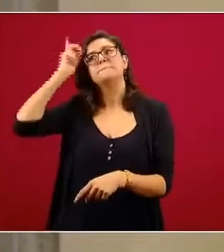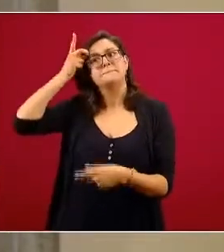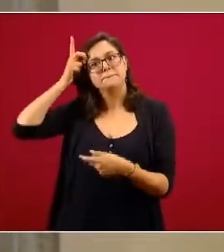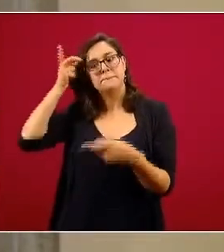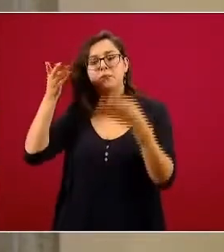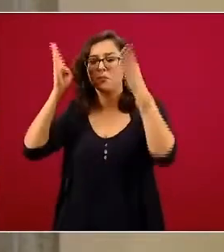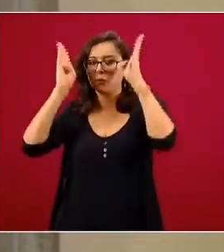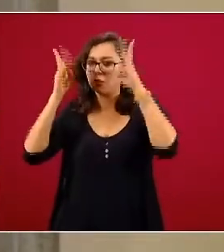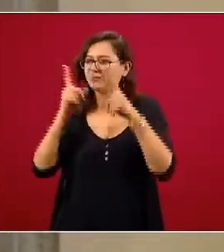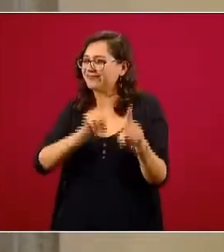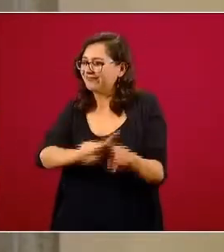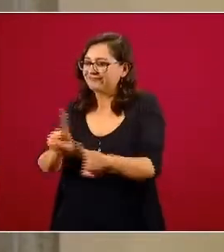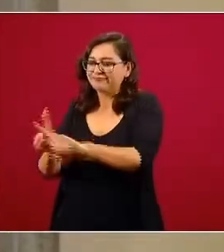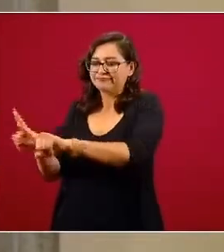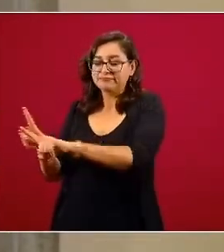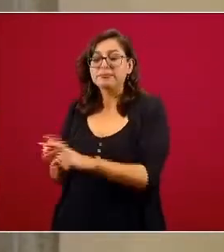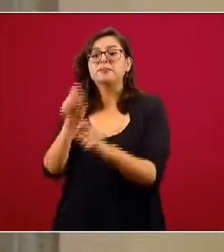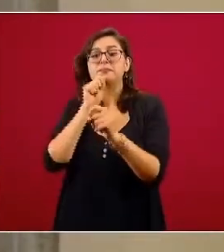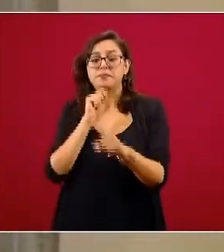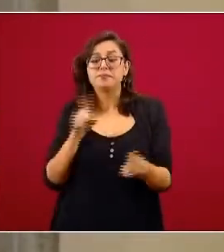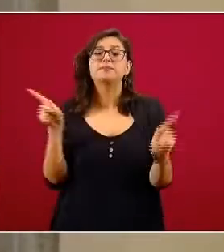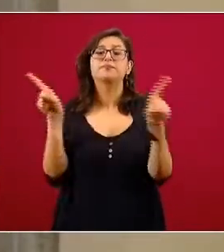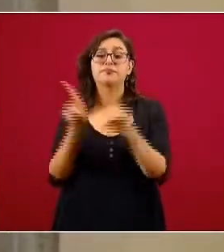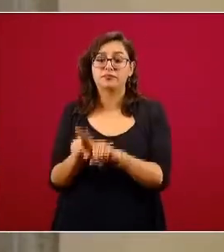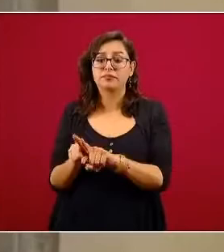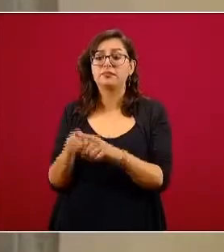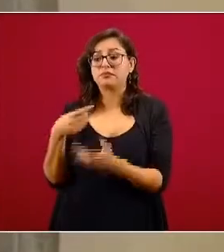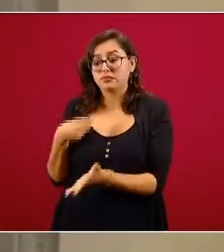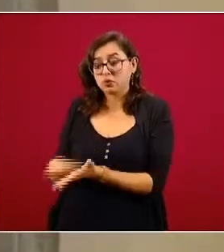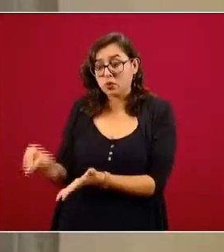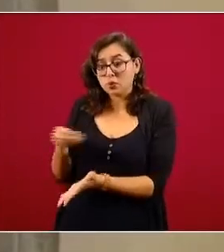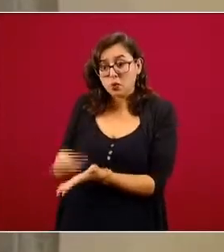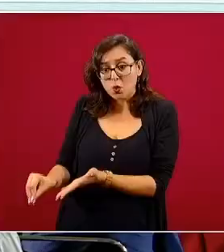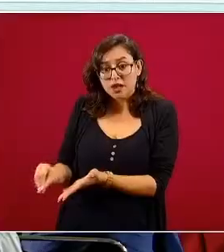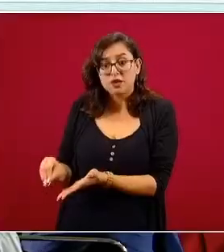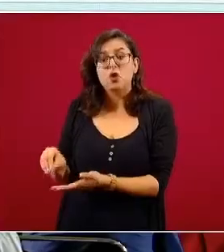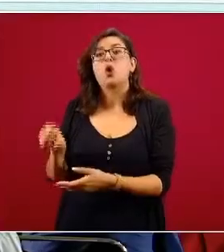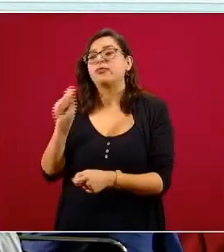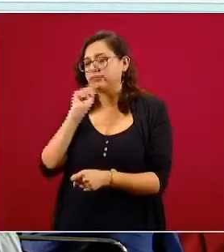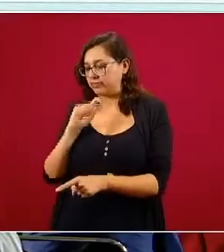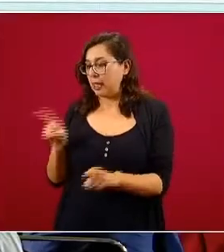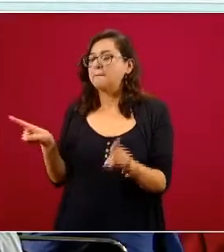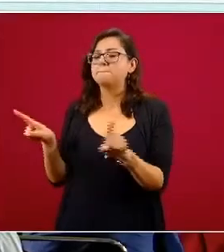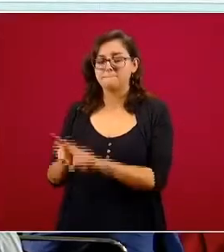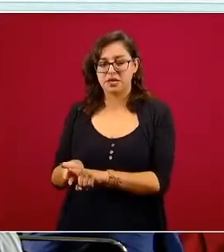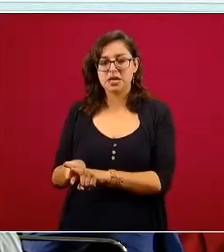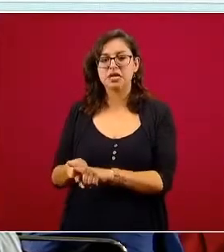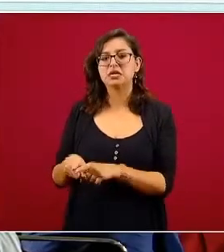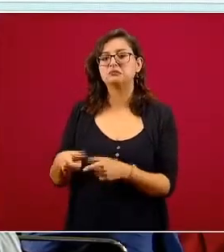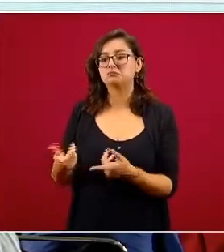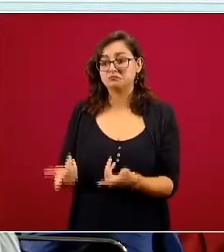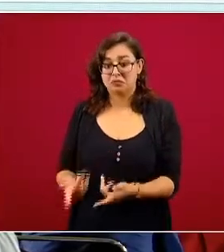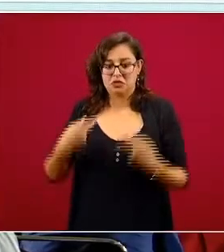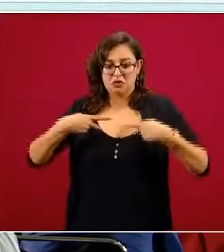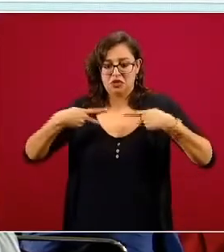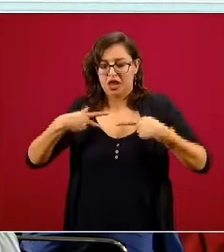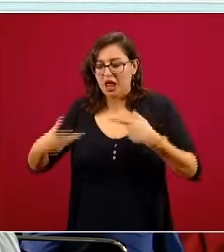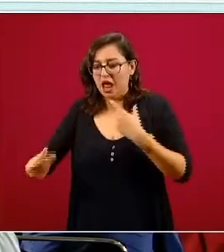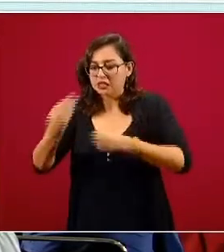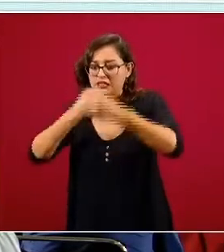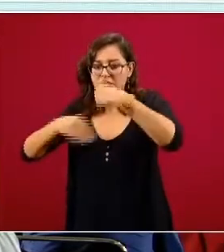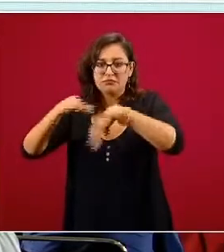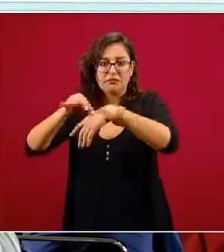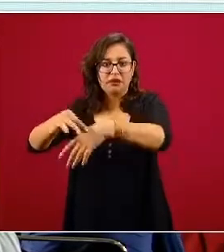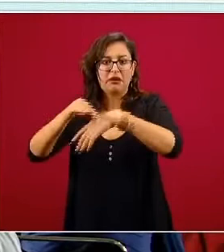burros, cebras, etcétera. Pueden infectar porcinos, los puercos de granja, los puercos de consumo humano pueden